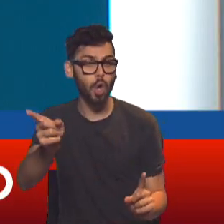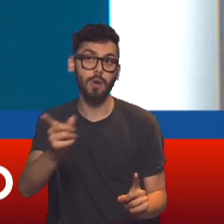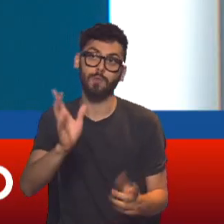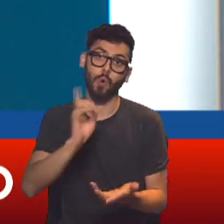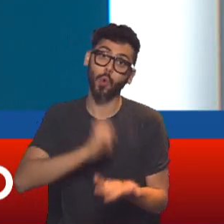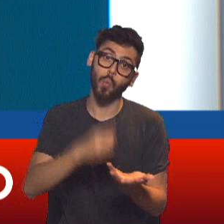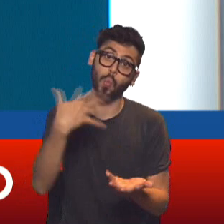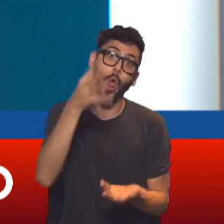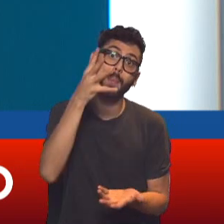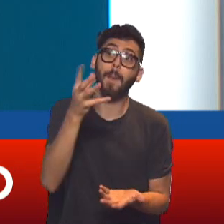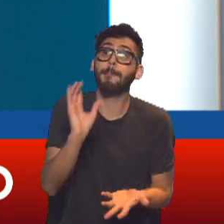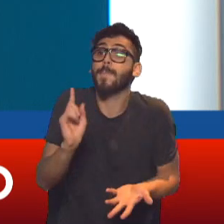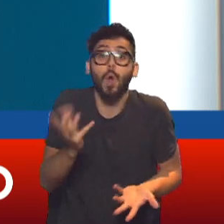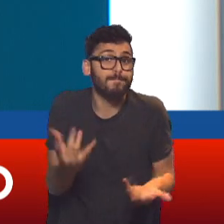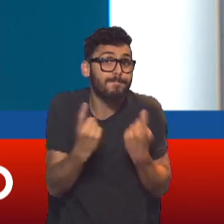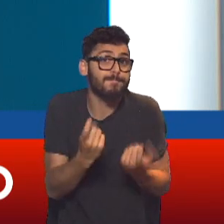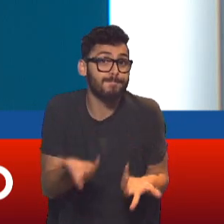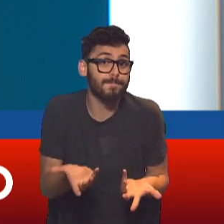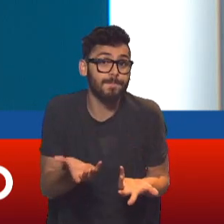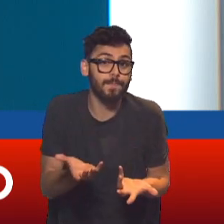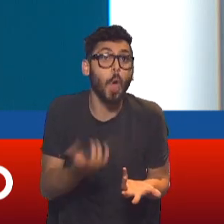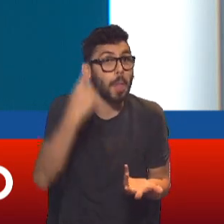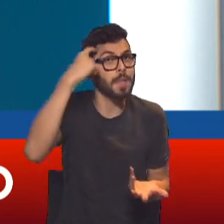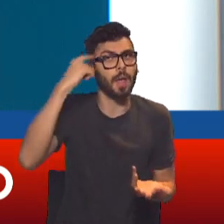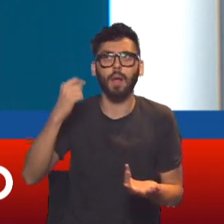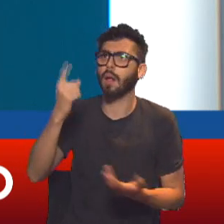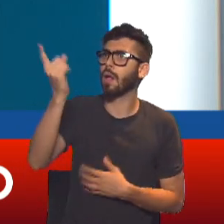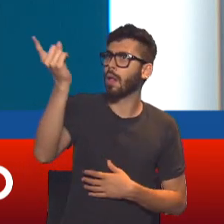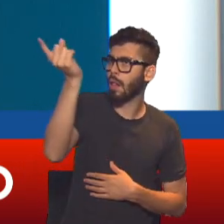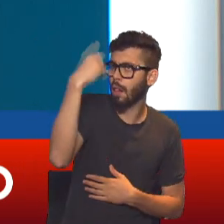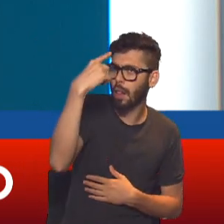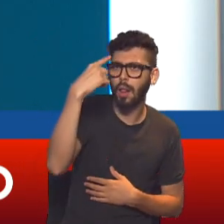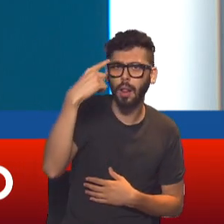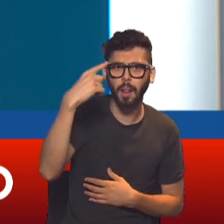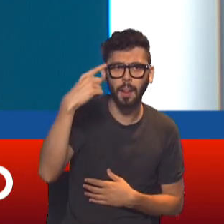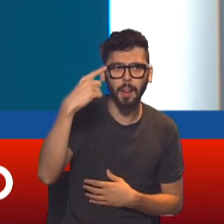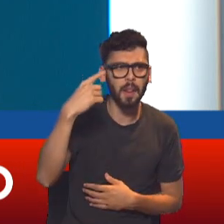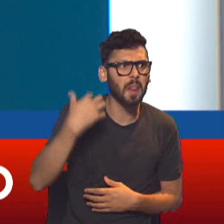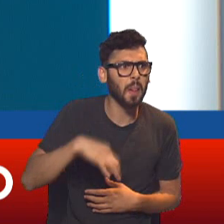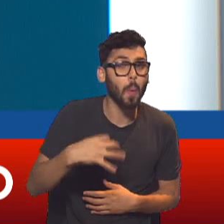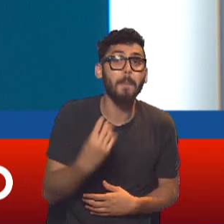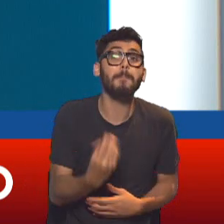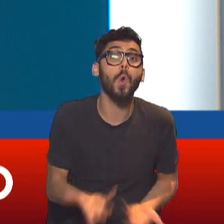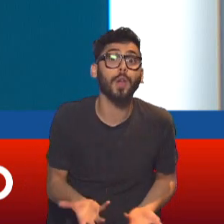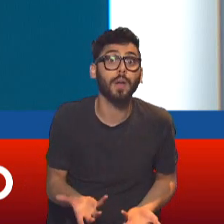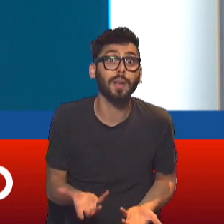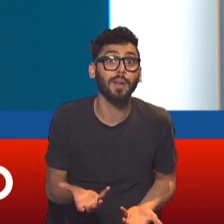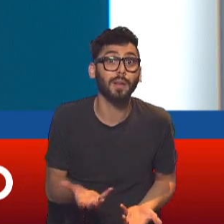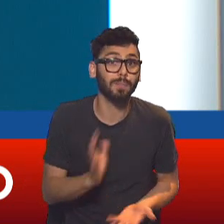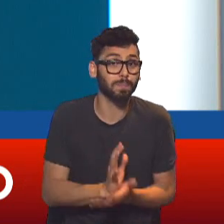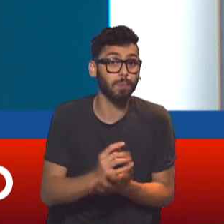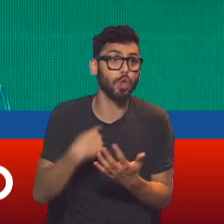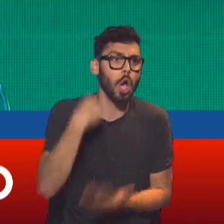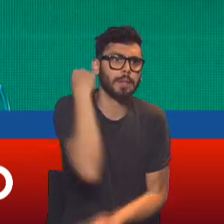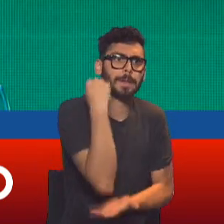pero lamentablemente necesaria, que nos lleva a pensar por qué es necesario que te tienen que restringir el acceso a lugares que vos querés frecuentar solamente porque tenés la actitud